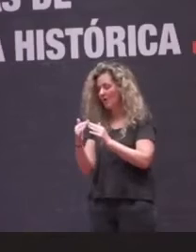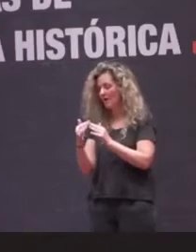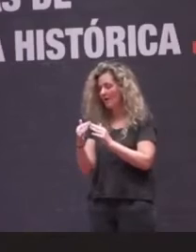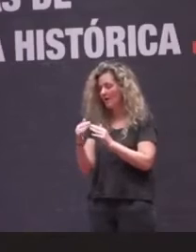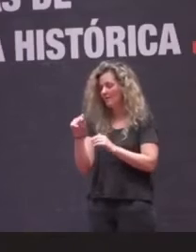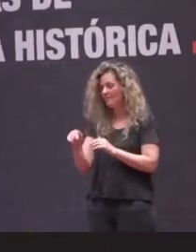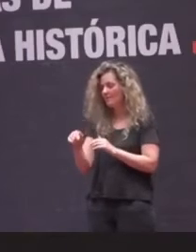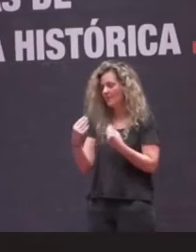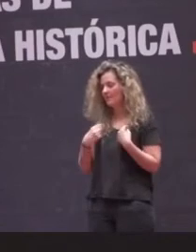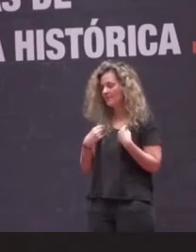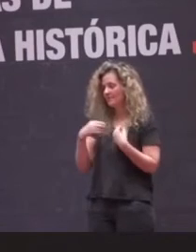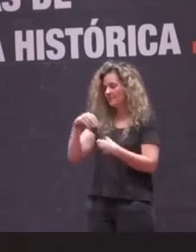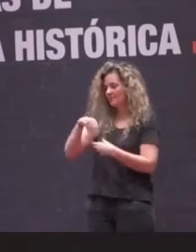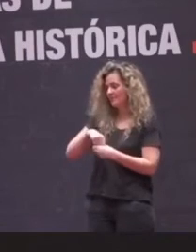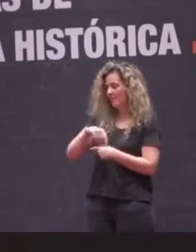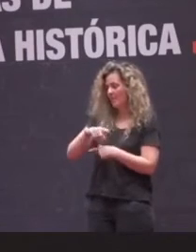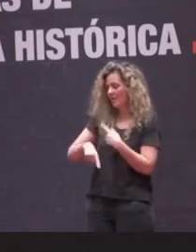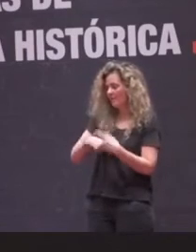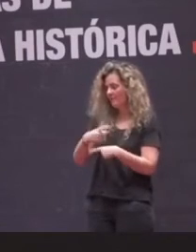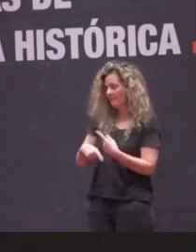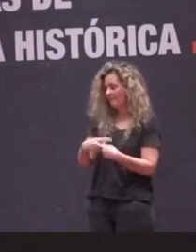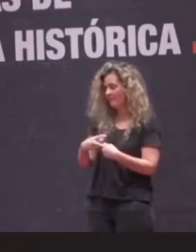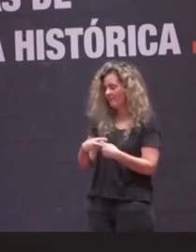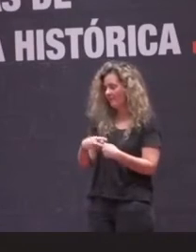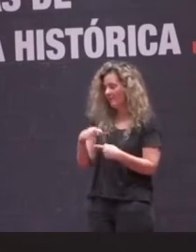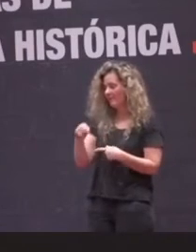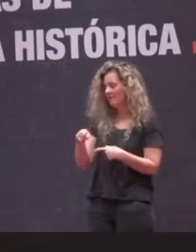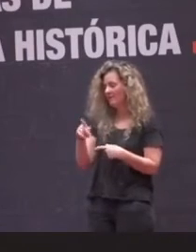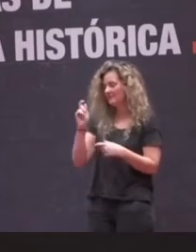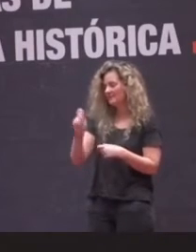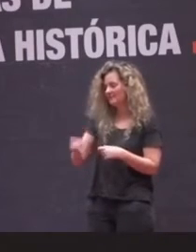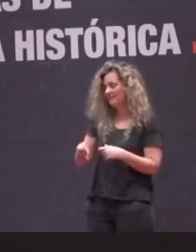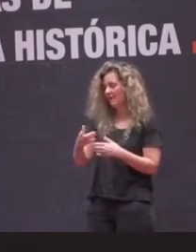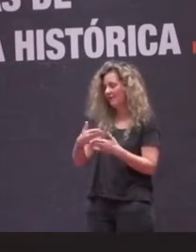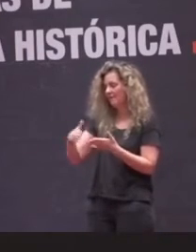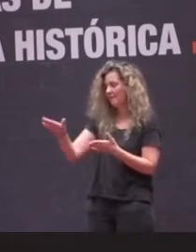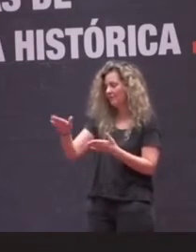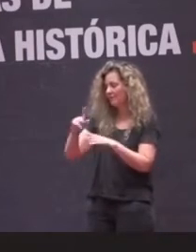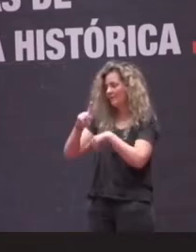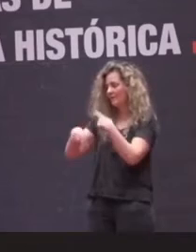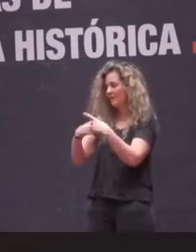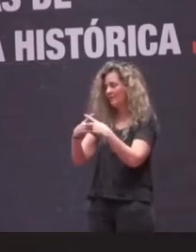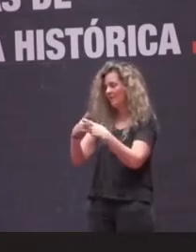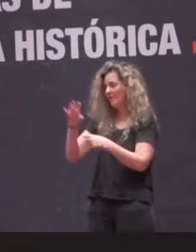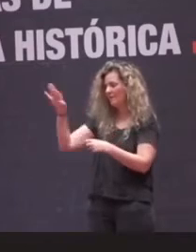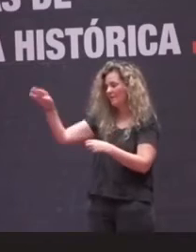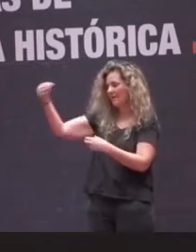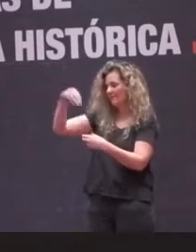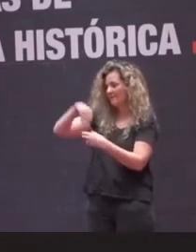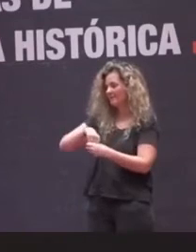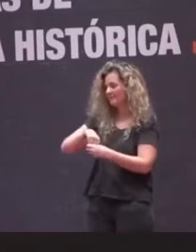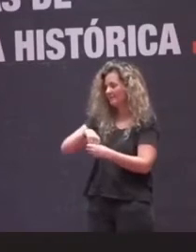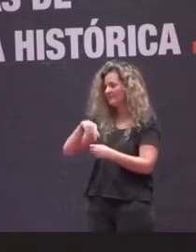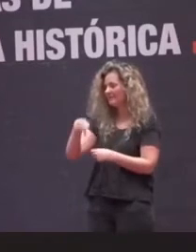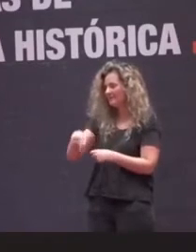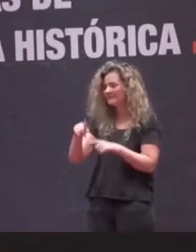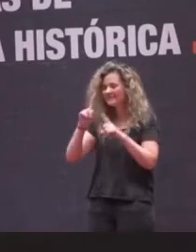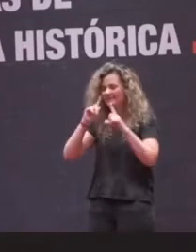nese momento vivindo unha familia, claro, executar provisionalmente unha sentencia e votar unha familia para meter a outro. Claro, porque neste